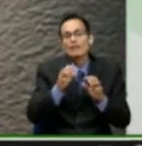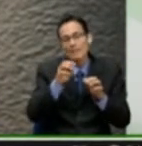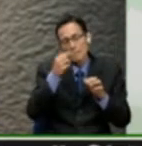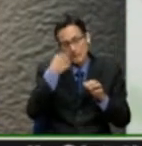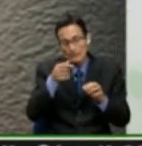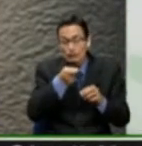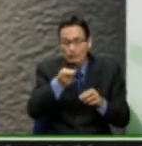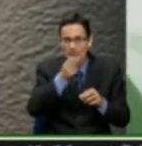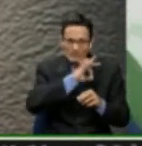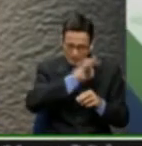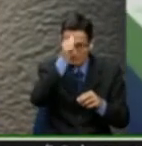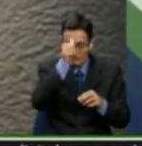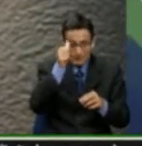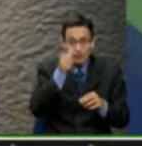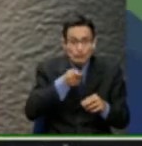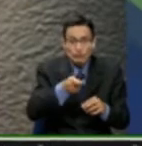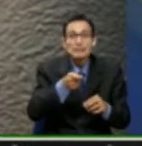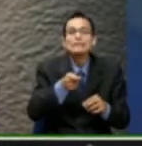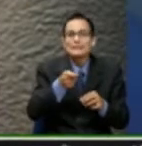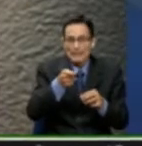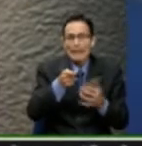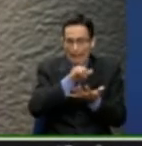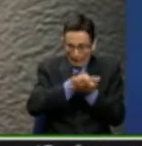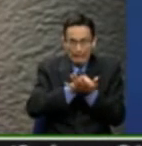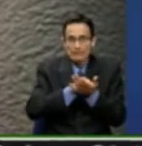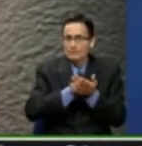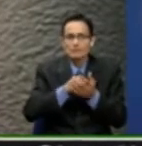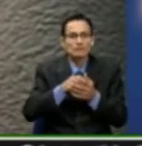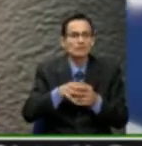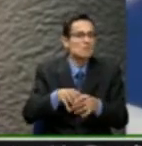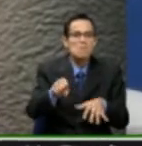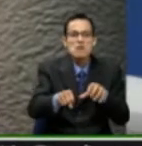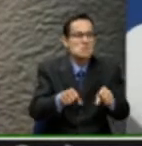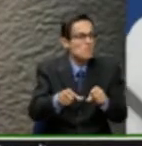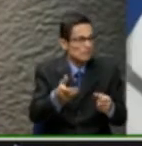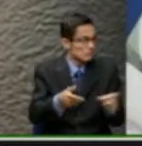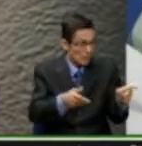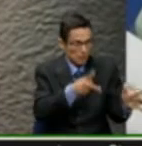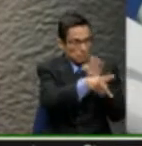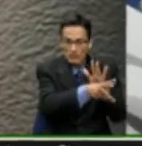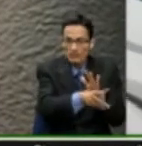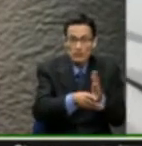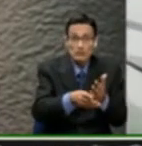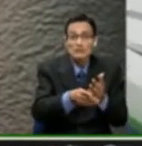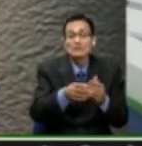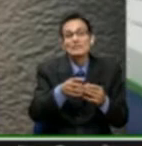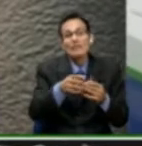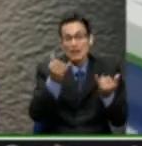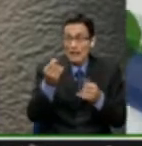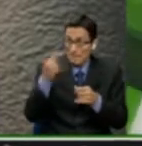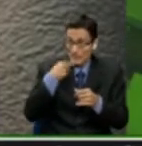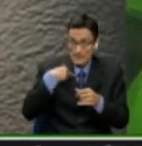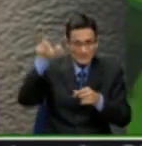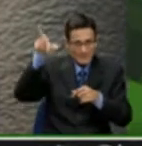a actuar de la manera que ya están actuando. Me dice el señor coordinador que estemos muy alertas,